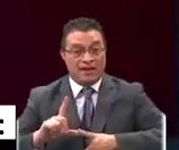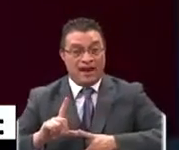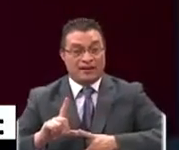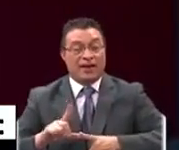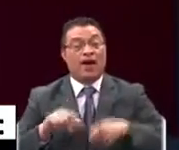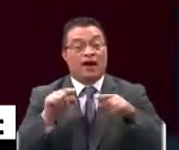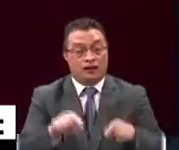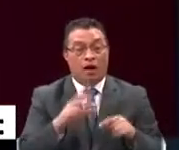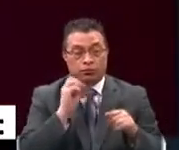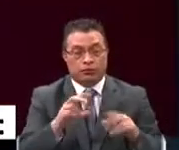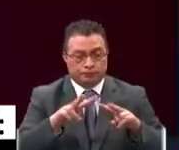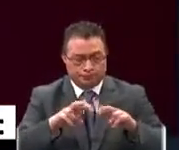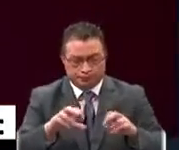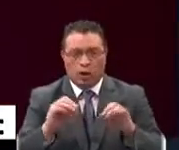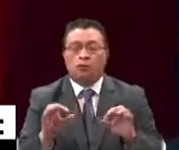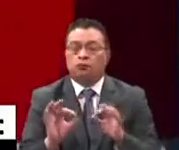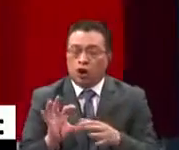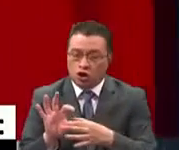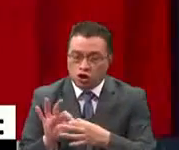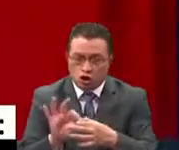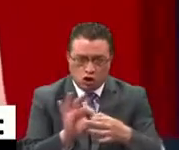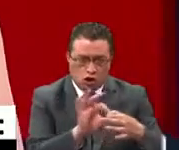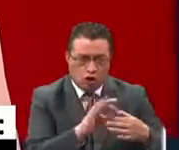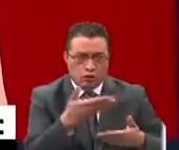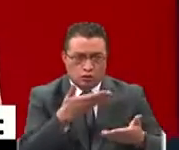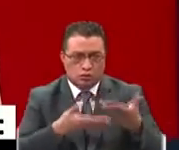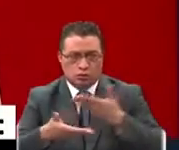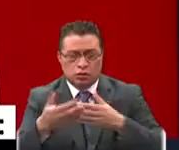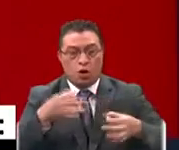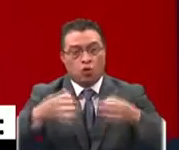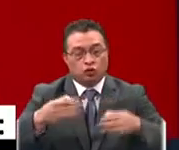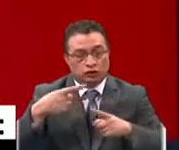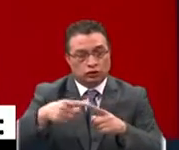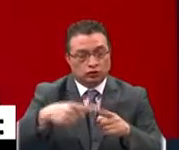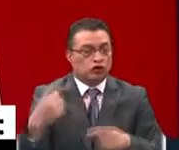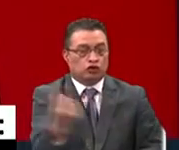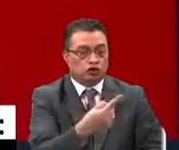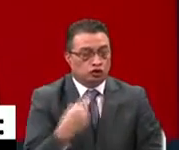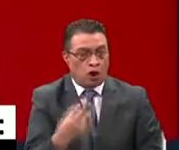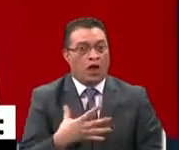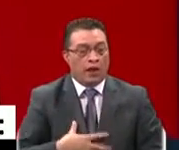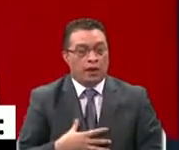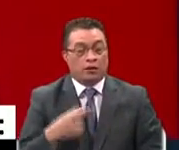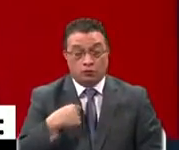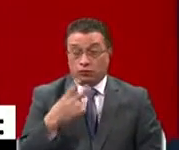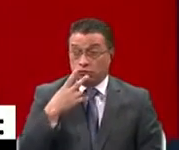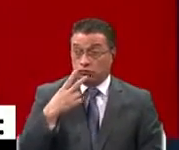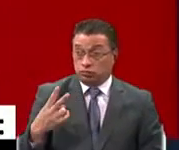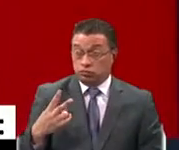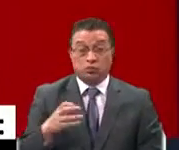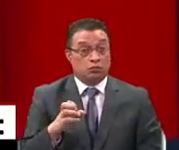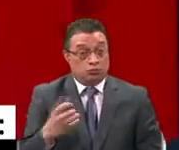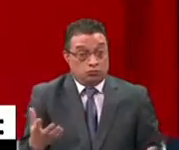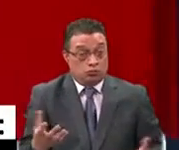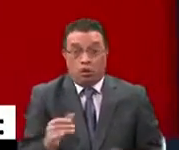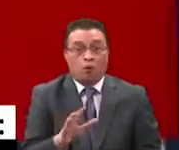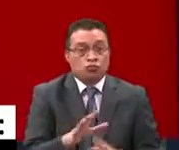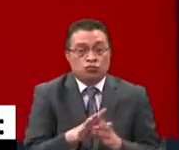analizar las necesidades de coordinación entre las distintas justicias del continente. Y eso nos parece